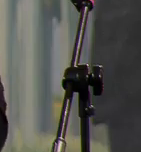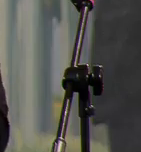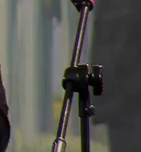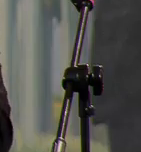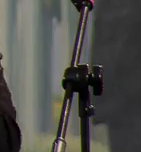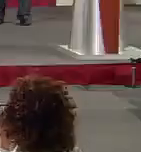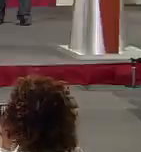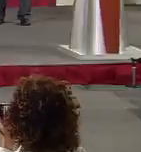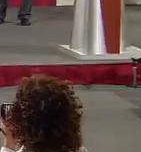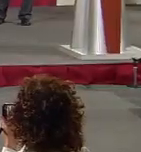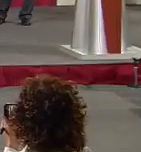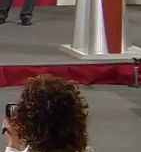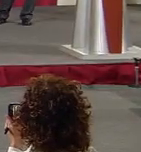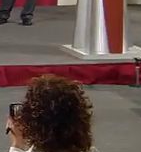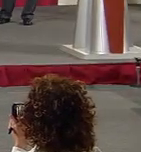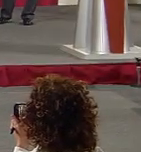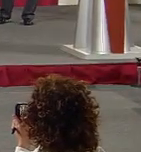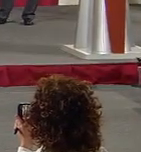donde estoy